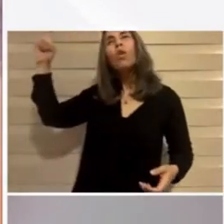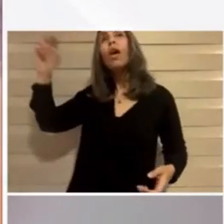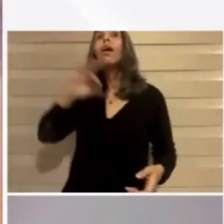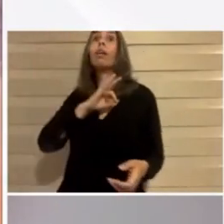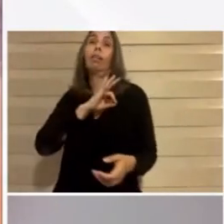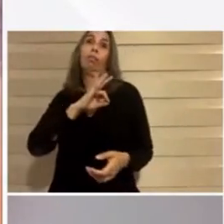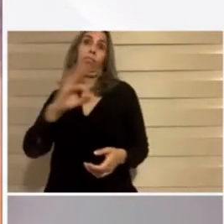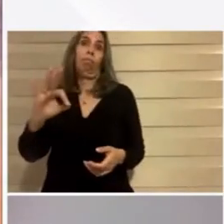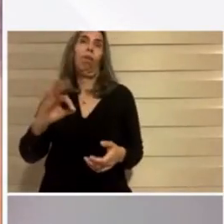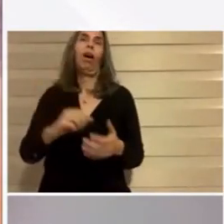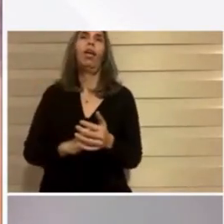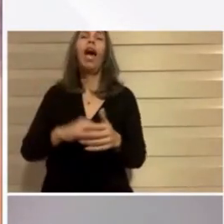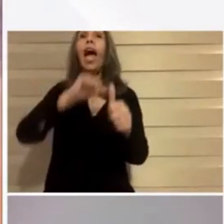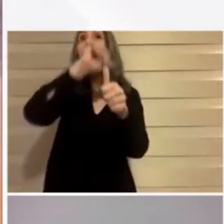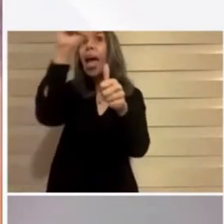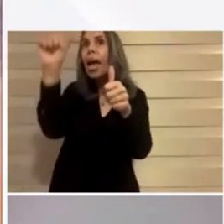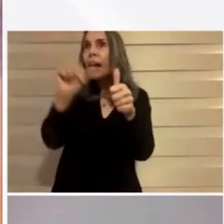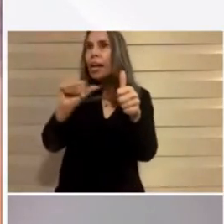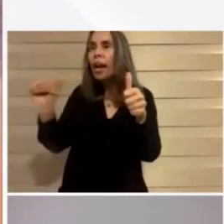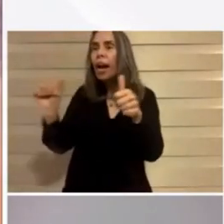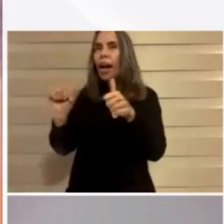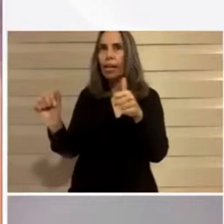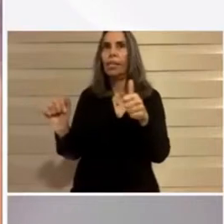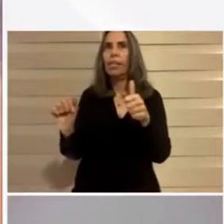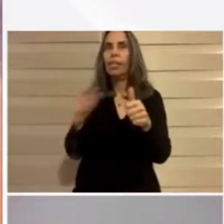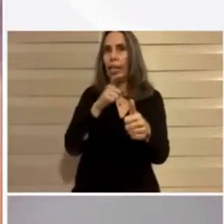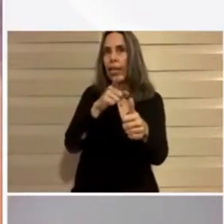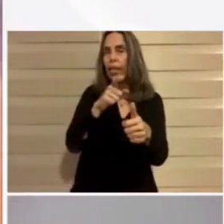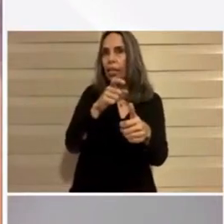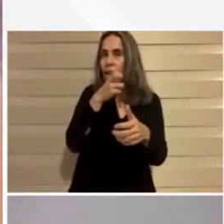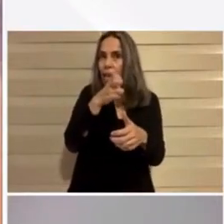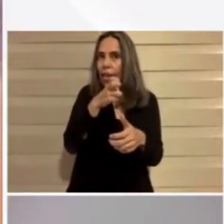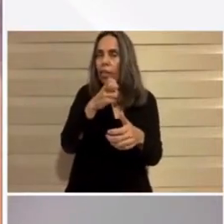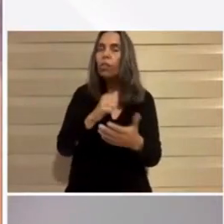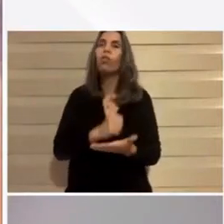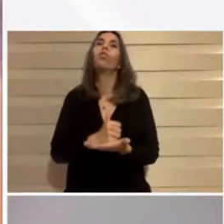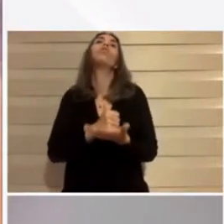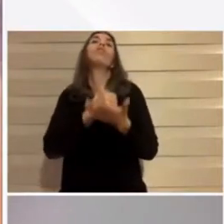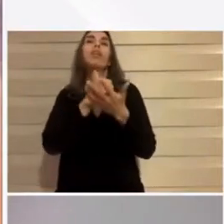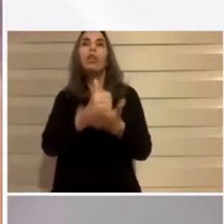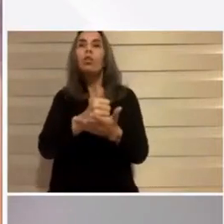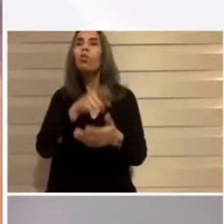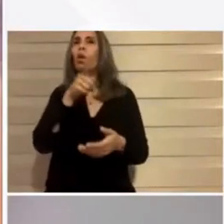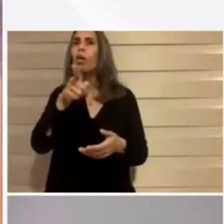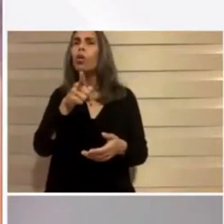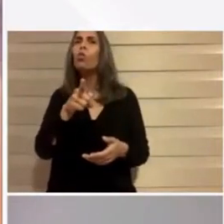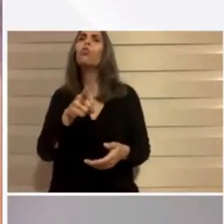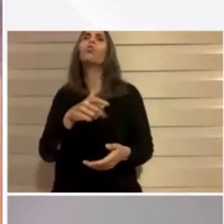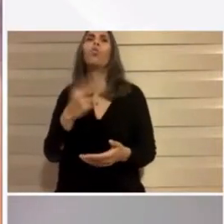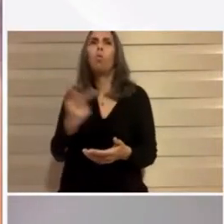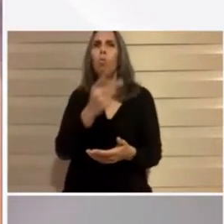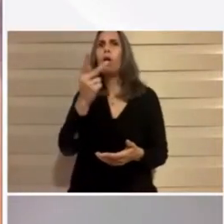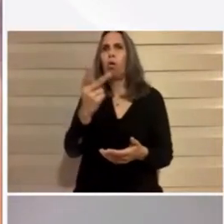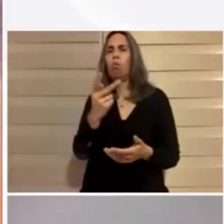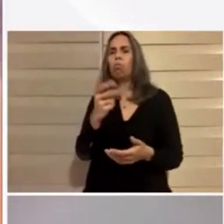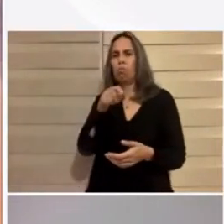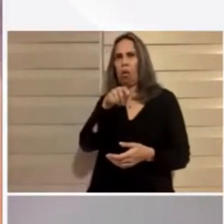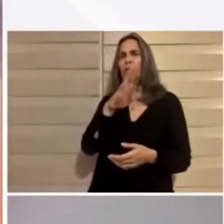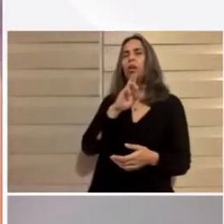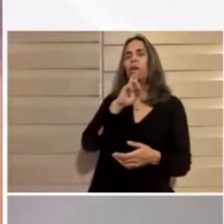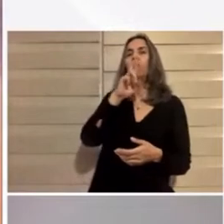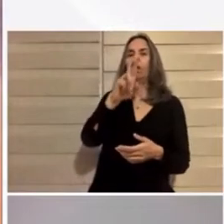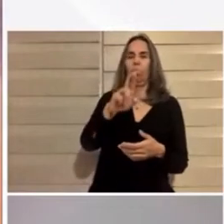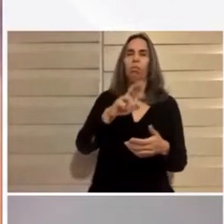que puedas contestar preguntas. Entonces, los dos aspectos se complementan y hace que tengan un resultado mucho más grande que